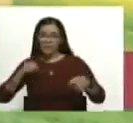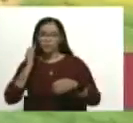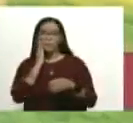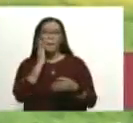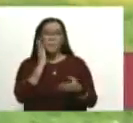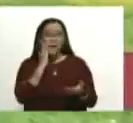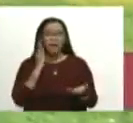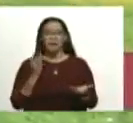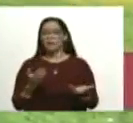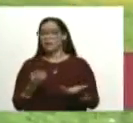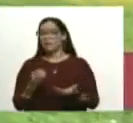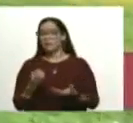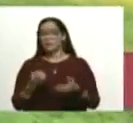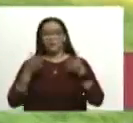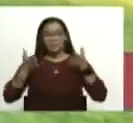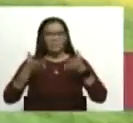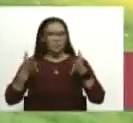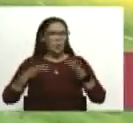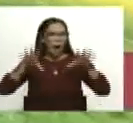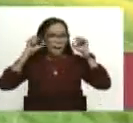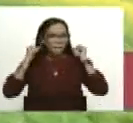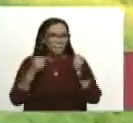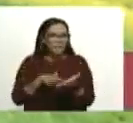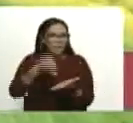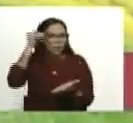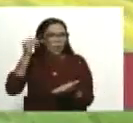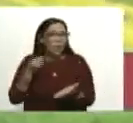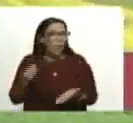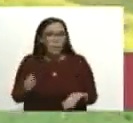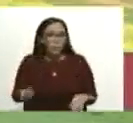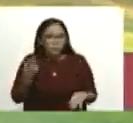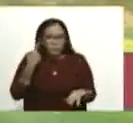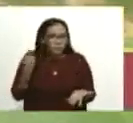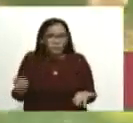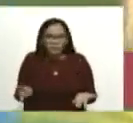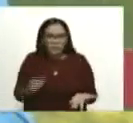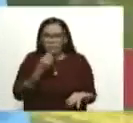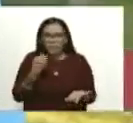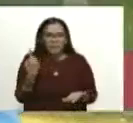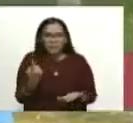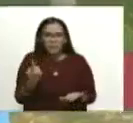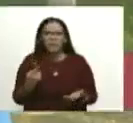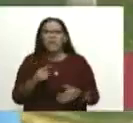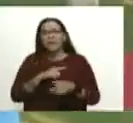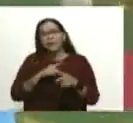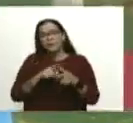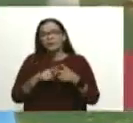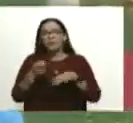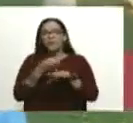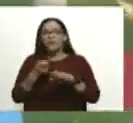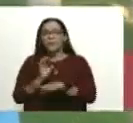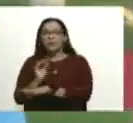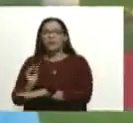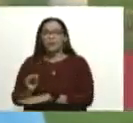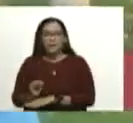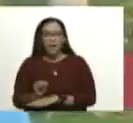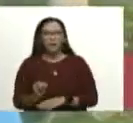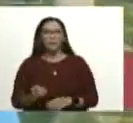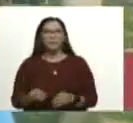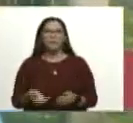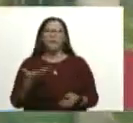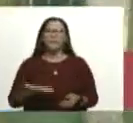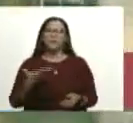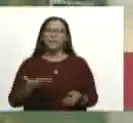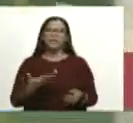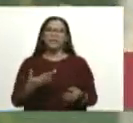protector, desde muy pequeño ya no puede volver. Perdió su sentido de casa, entonces está el Estado venezolano para resguardarlo. Un dato muy, muy bonito y muy importante